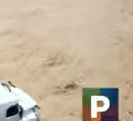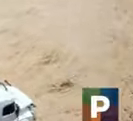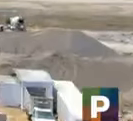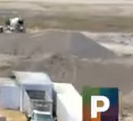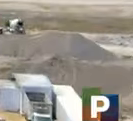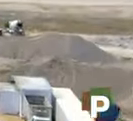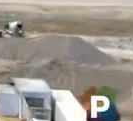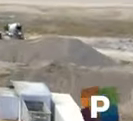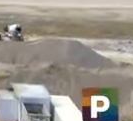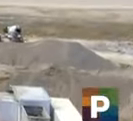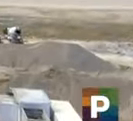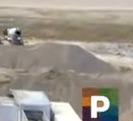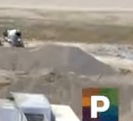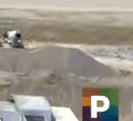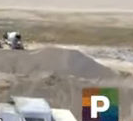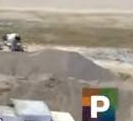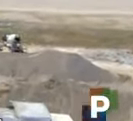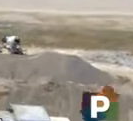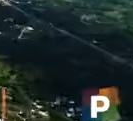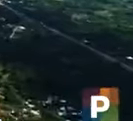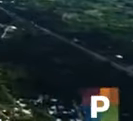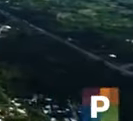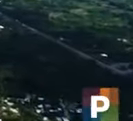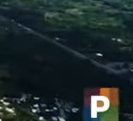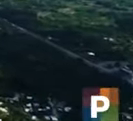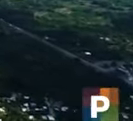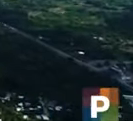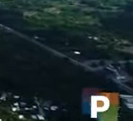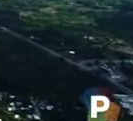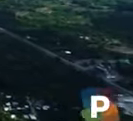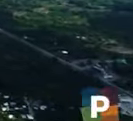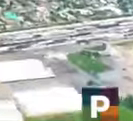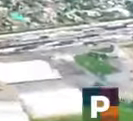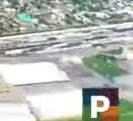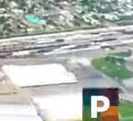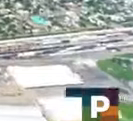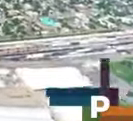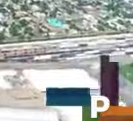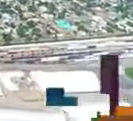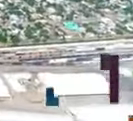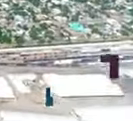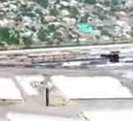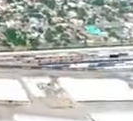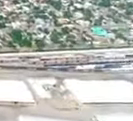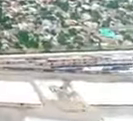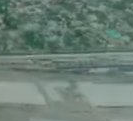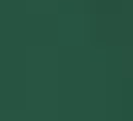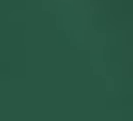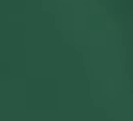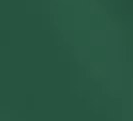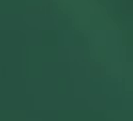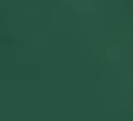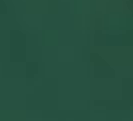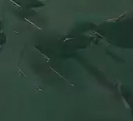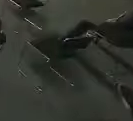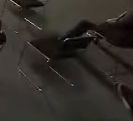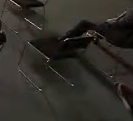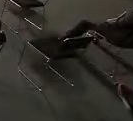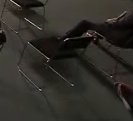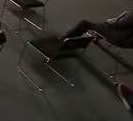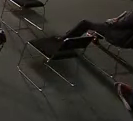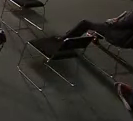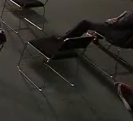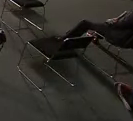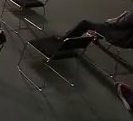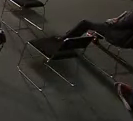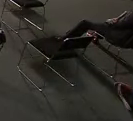y social del Istmo de Tehuantepec mediante el intercambio de mercancías a otras partes de México y el mundo. Gobierno